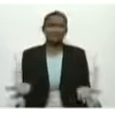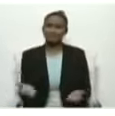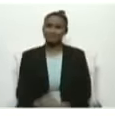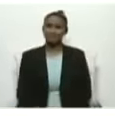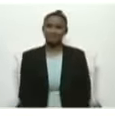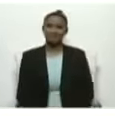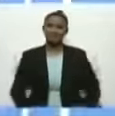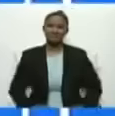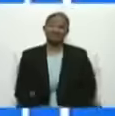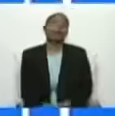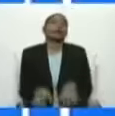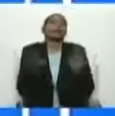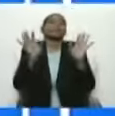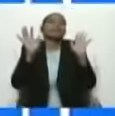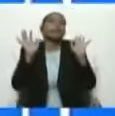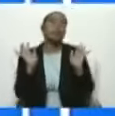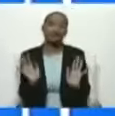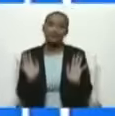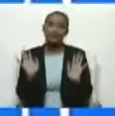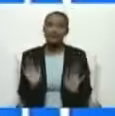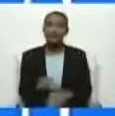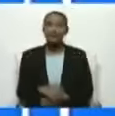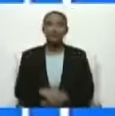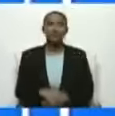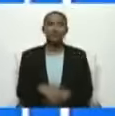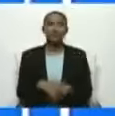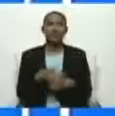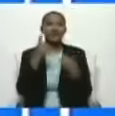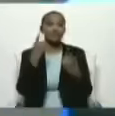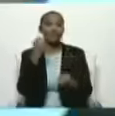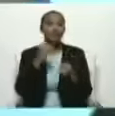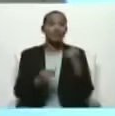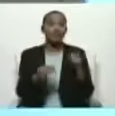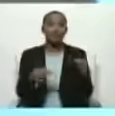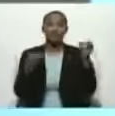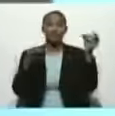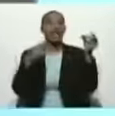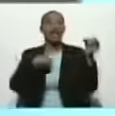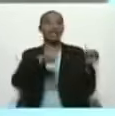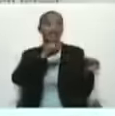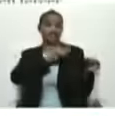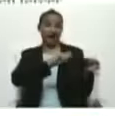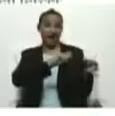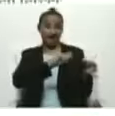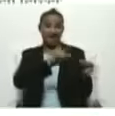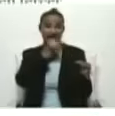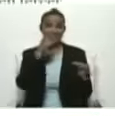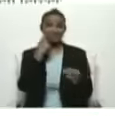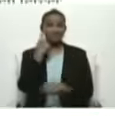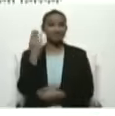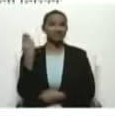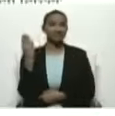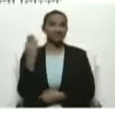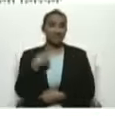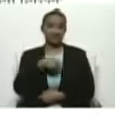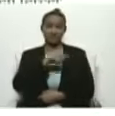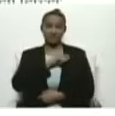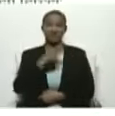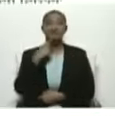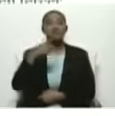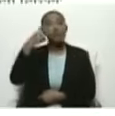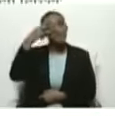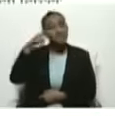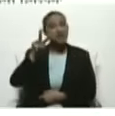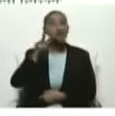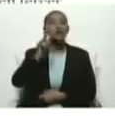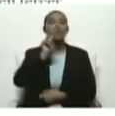Por supuesto, no podía faltar el diario El País de España, resultado de las elecciones en México